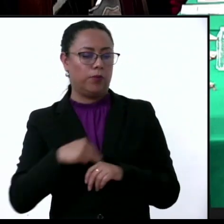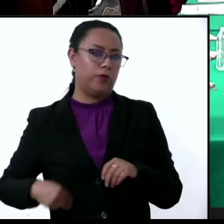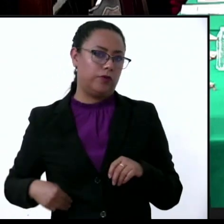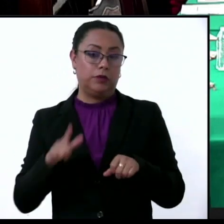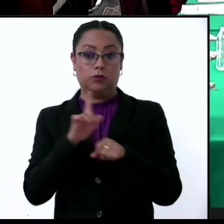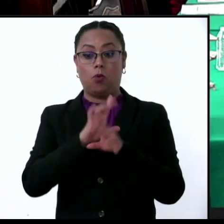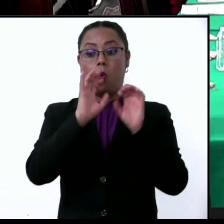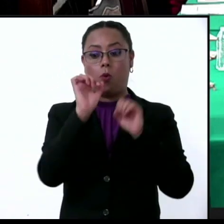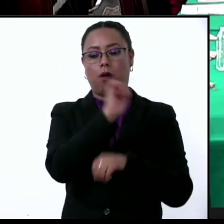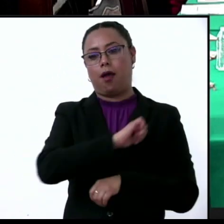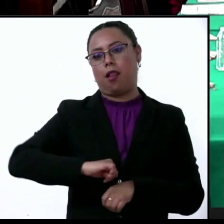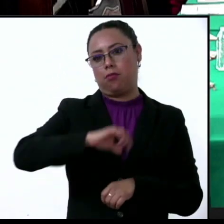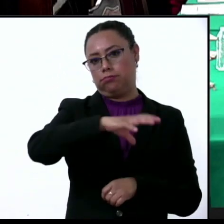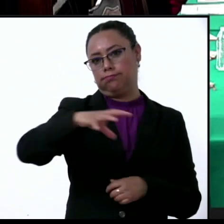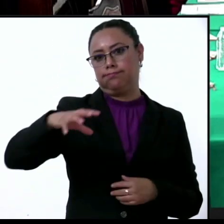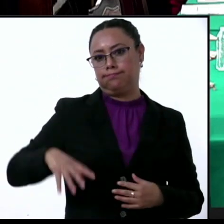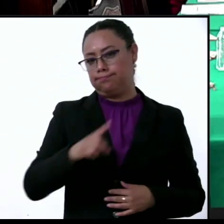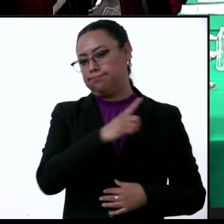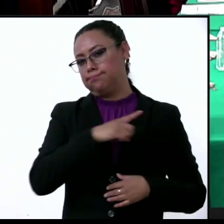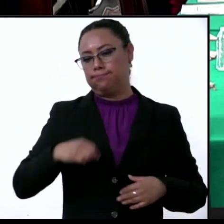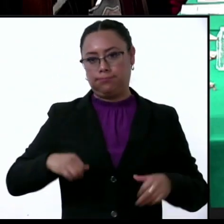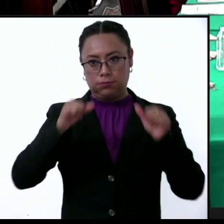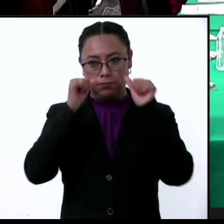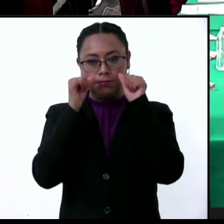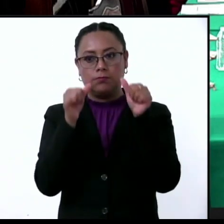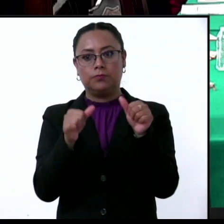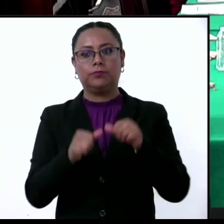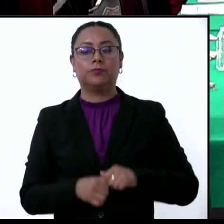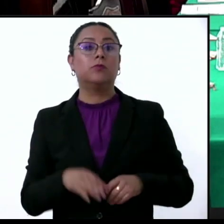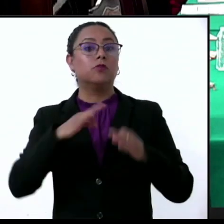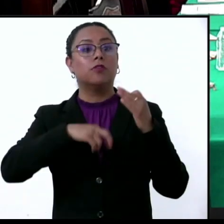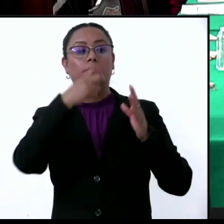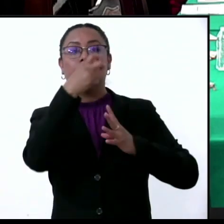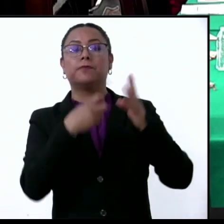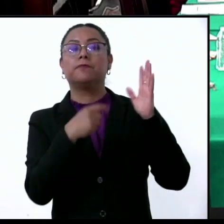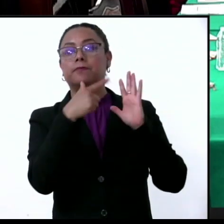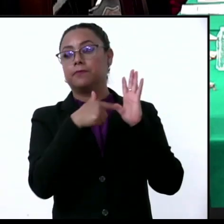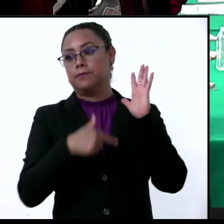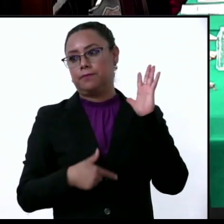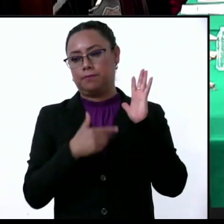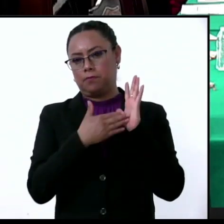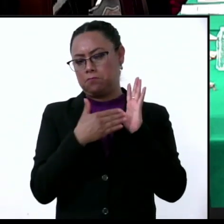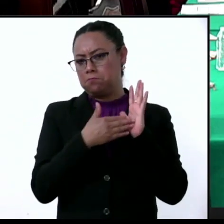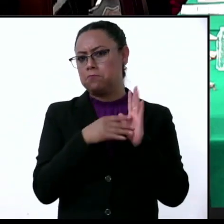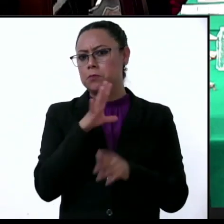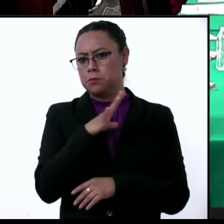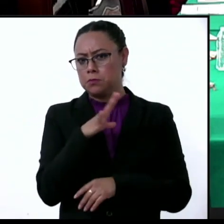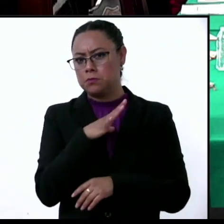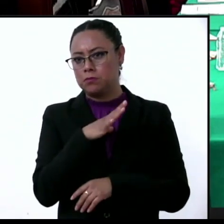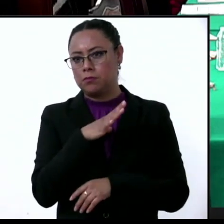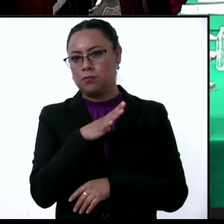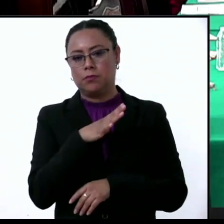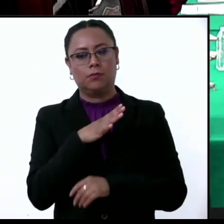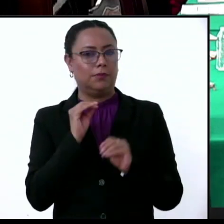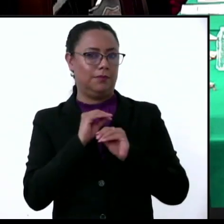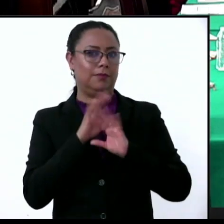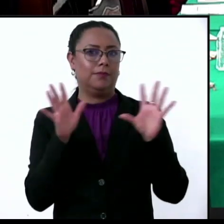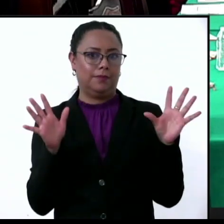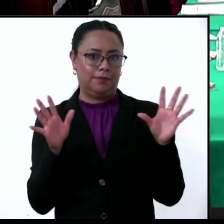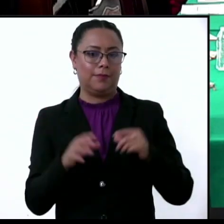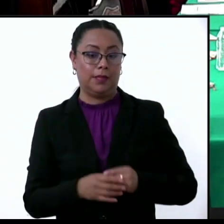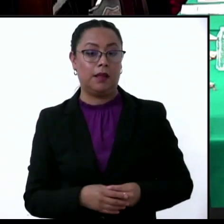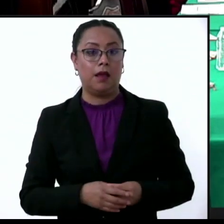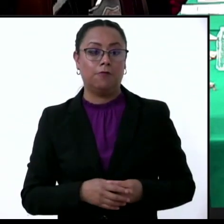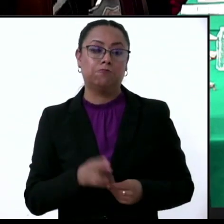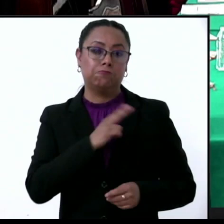de alcaldía deben de atender. Son disposiciones que son vigentes y que, por supuesto, que